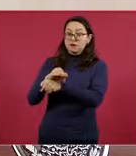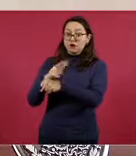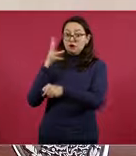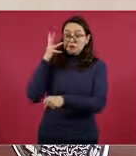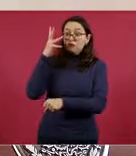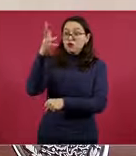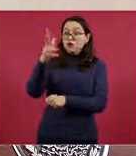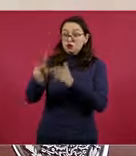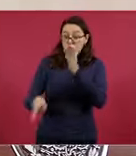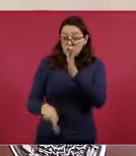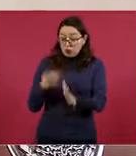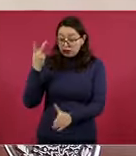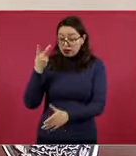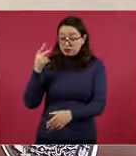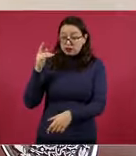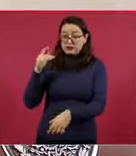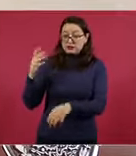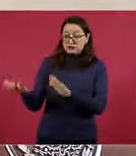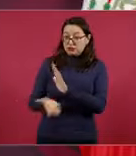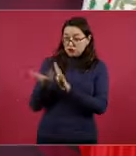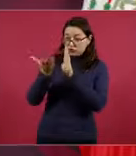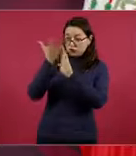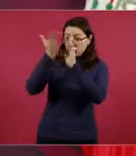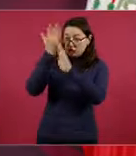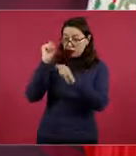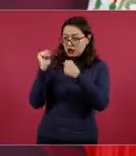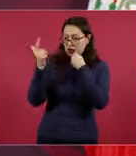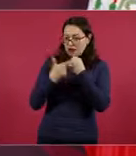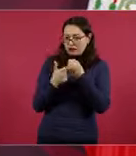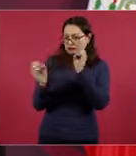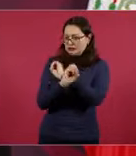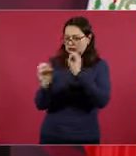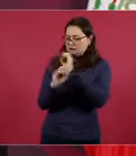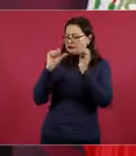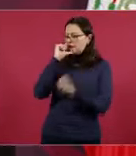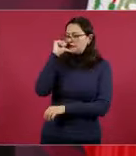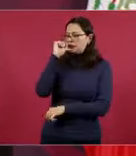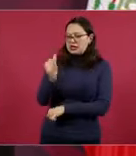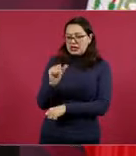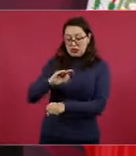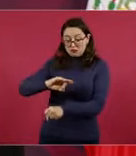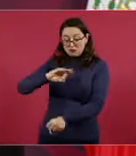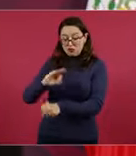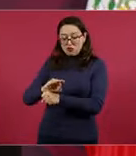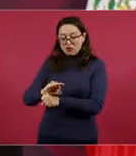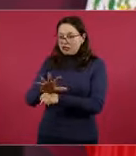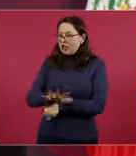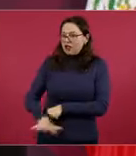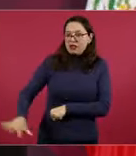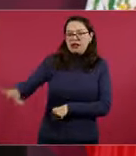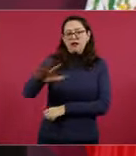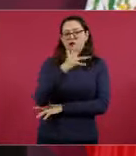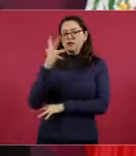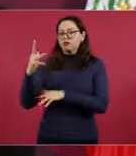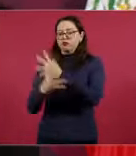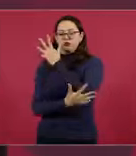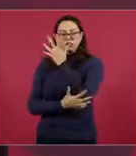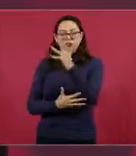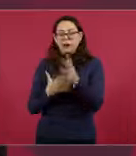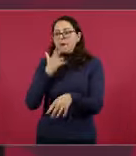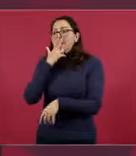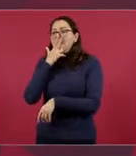No va a ser para negocio particular, sino es para proteger el medio ambiente. ¿Cómo